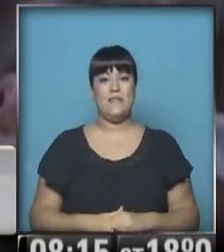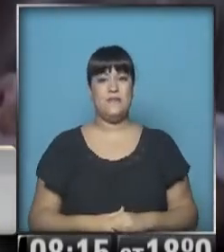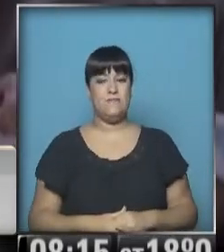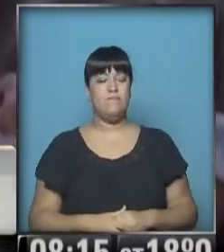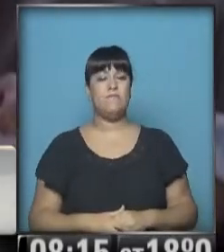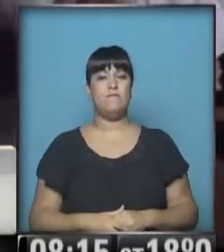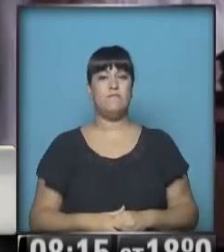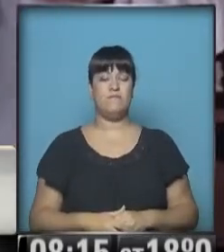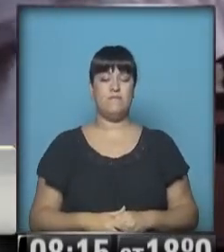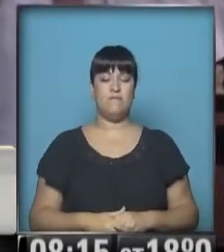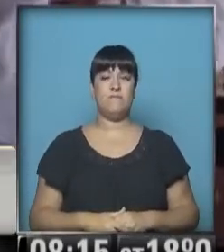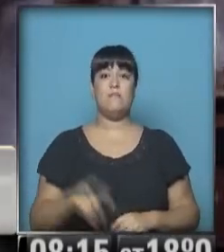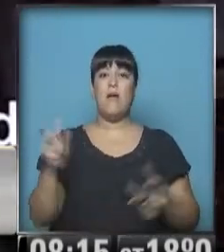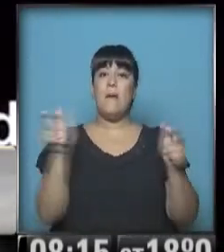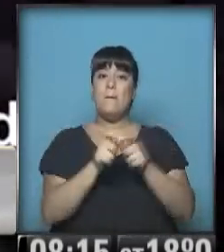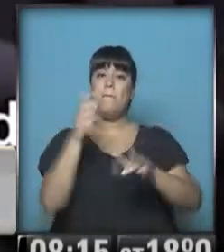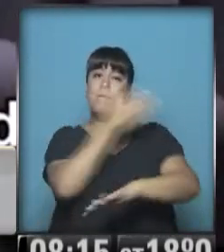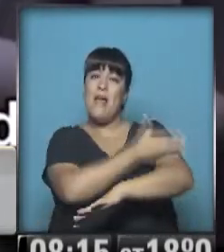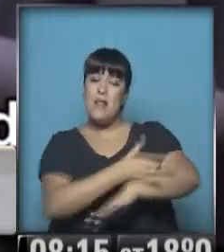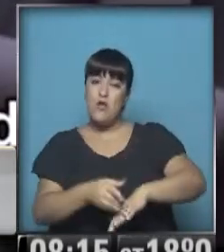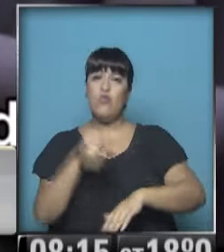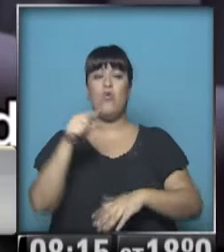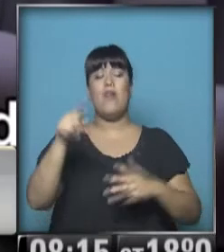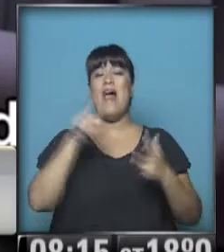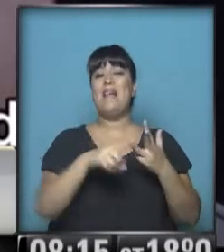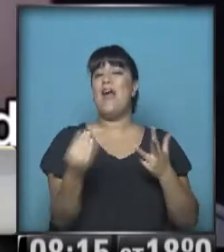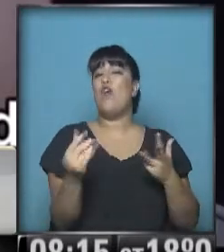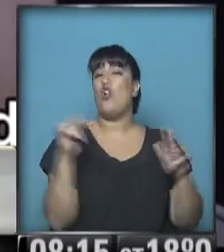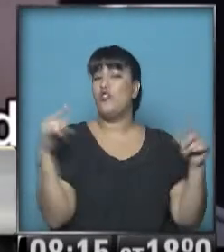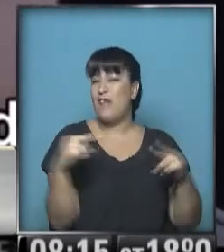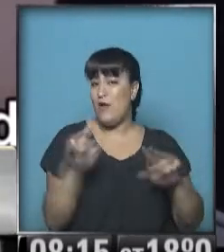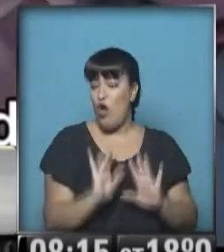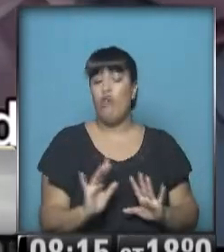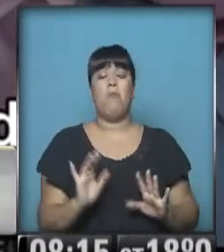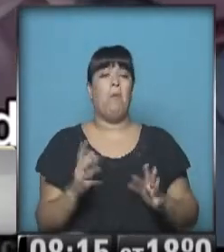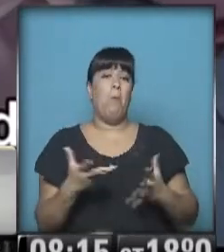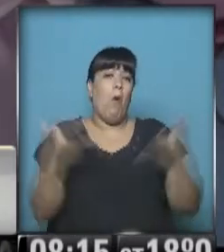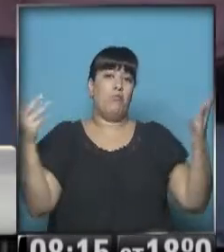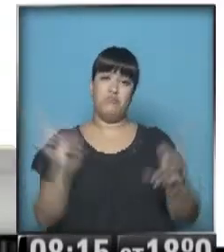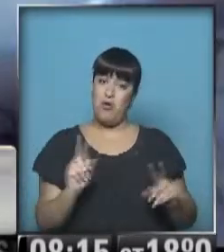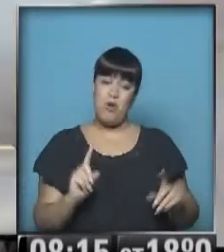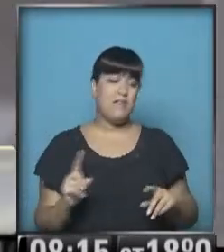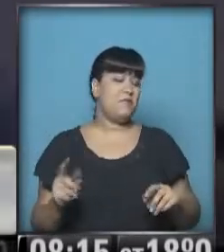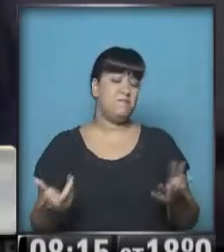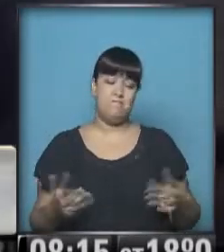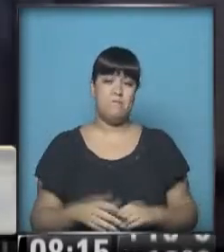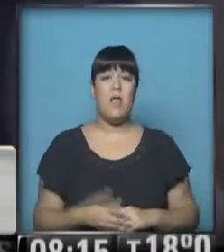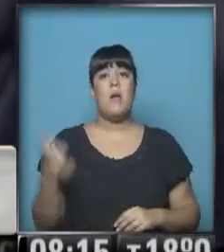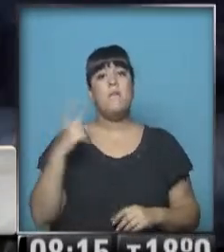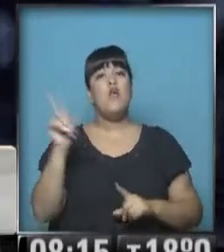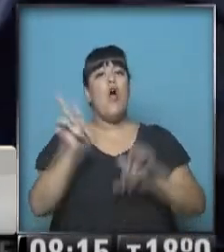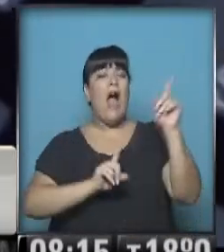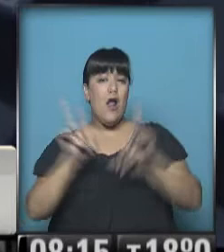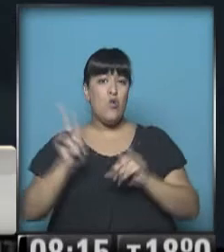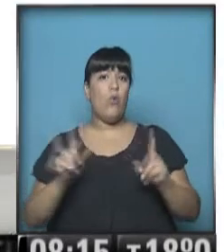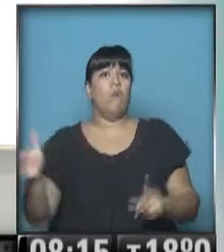la frase. La película es el estreno de terror de la semana, no suma mucho que digamos, es más de lo mismo, pero con algunos